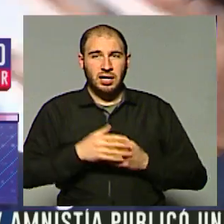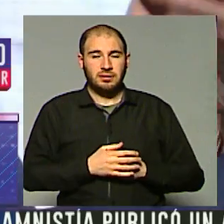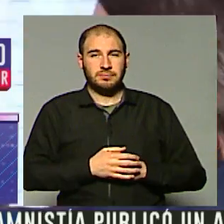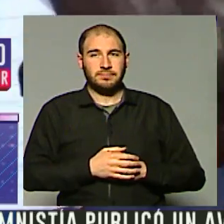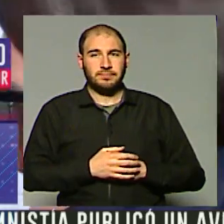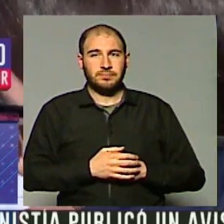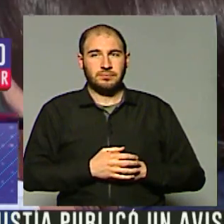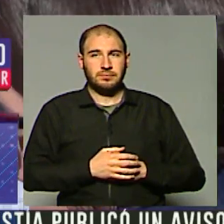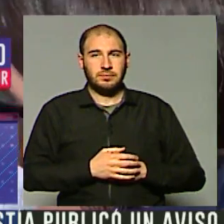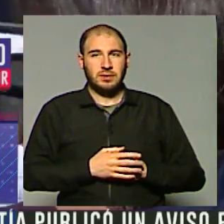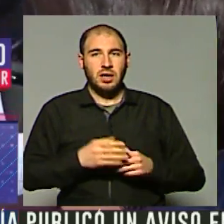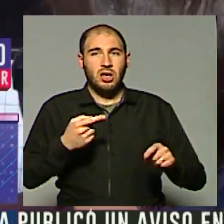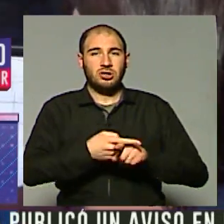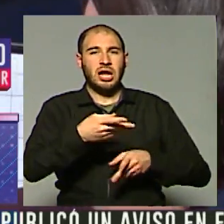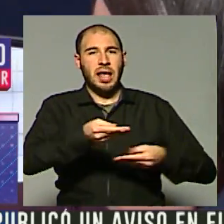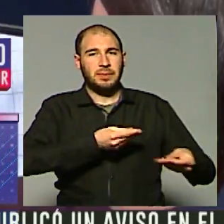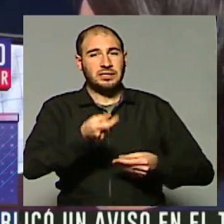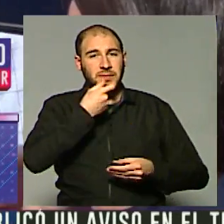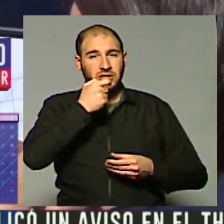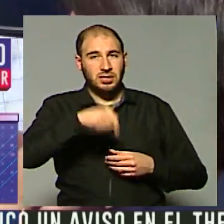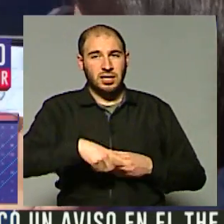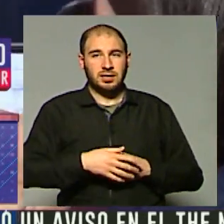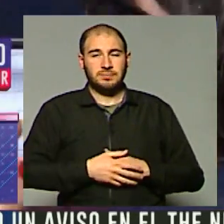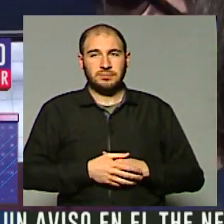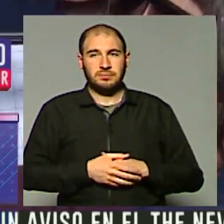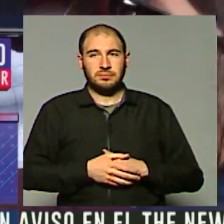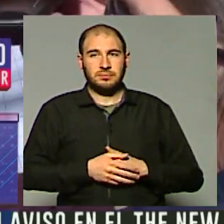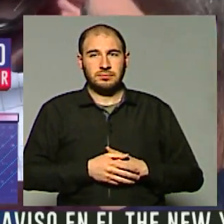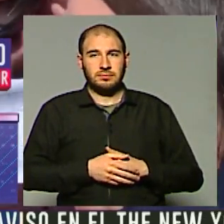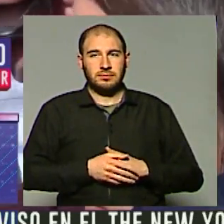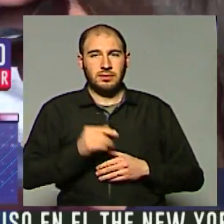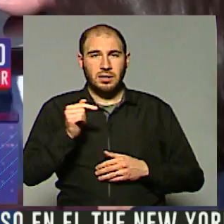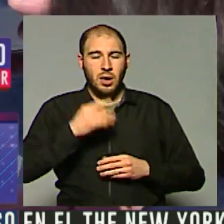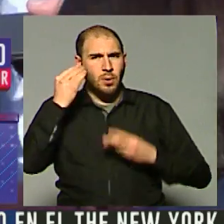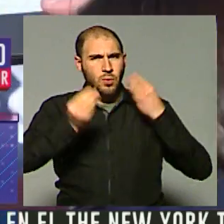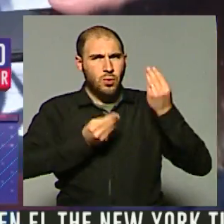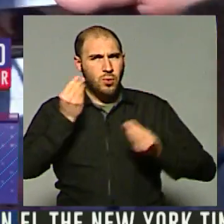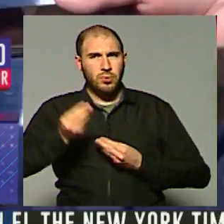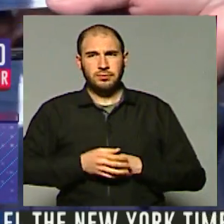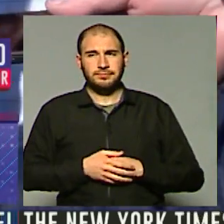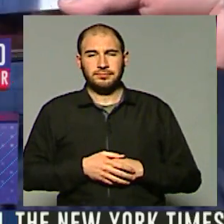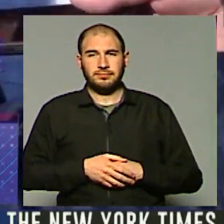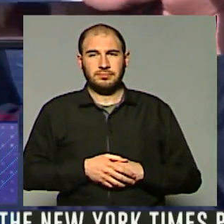contra empresas mendocinas preocupa, ¿no?